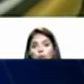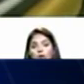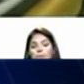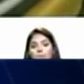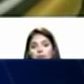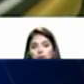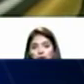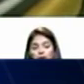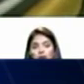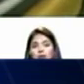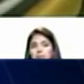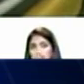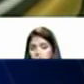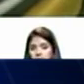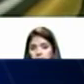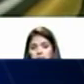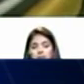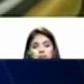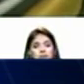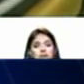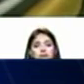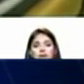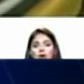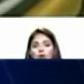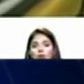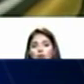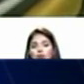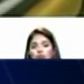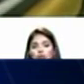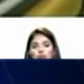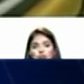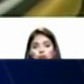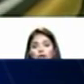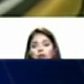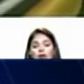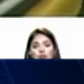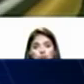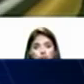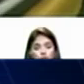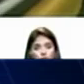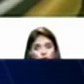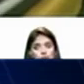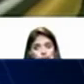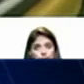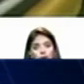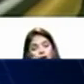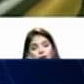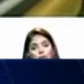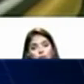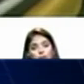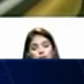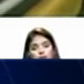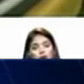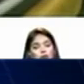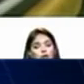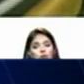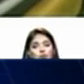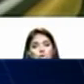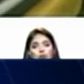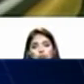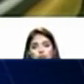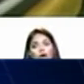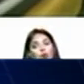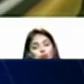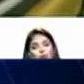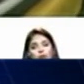adopción ante la Asamblea Nacional Constituyente medidas conducentes a la protección de la sociedad, protegerla